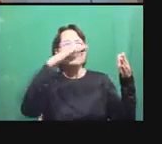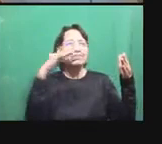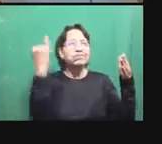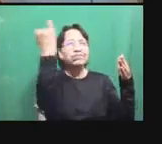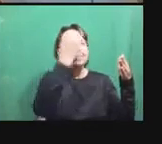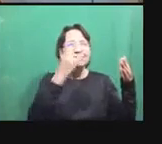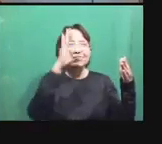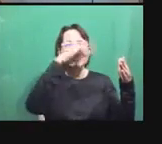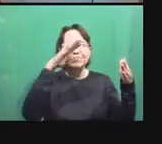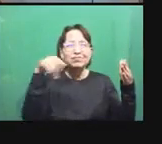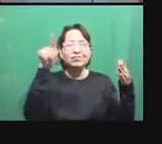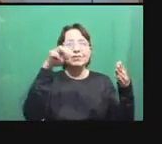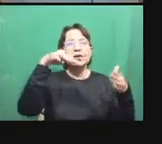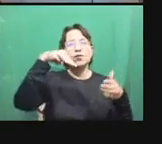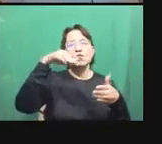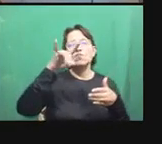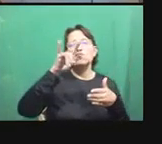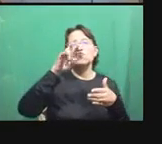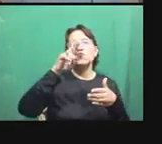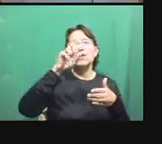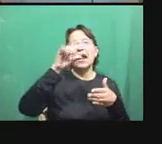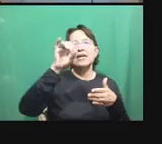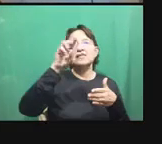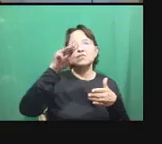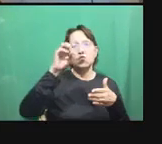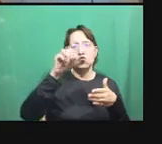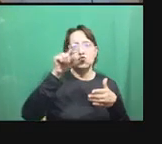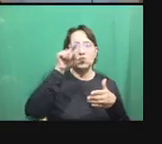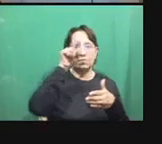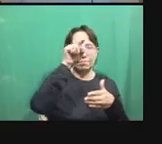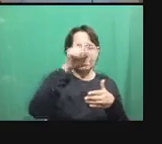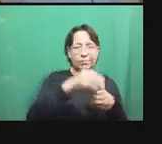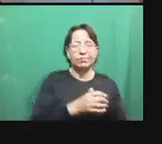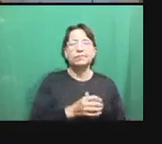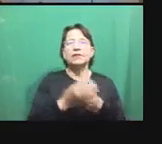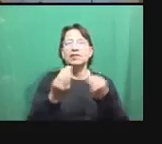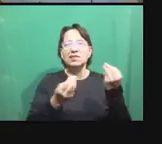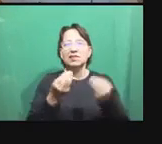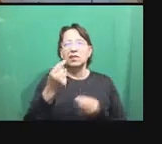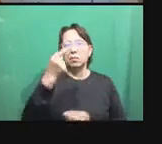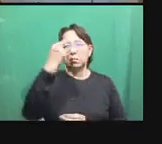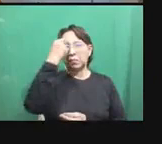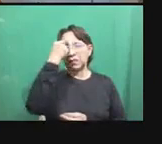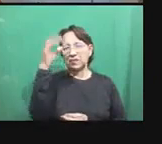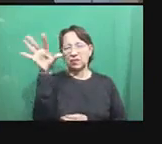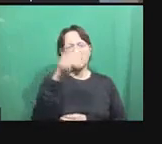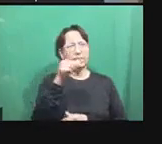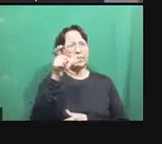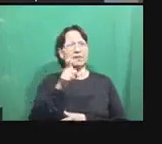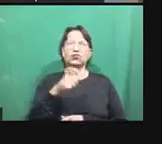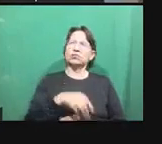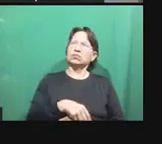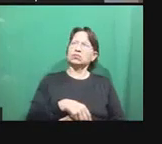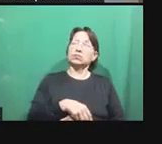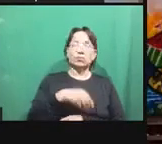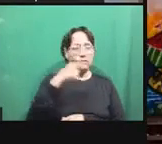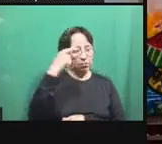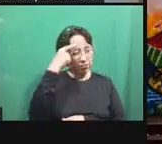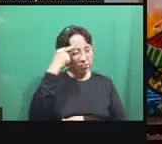Un poquito lo que llamamos el arte urbano o street art, haciendo pensar un poquito de estos temas.